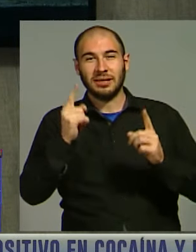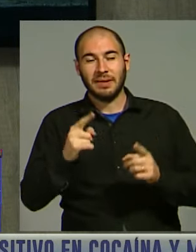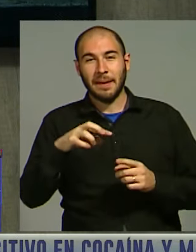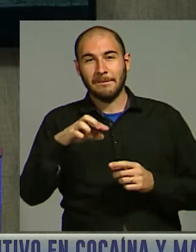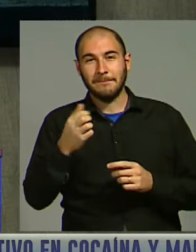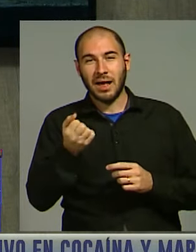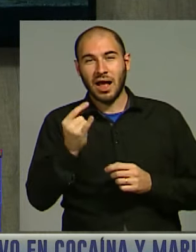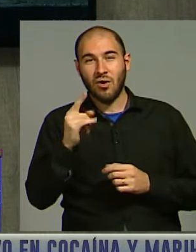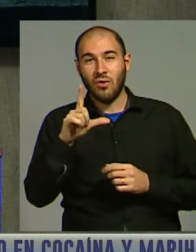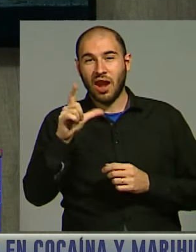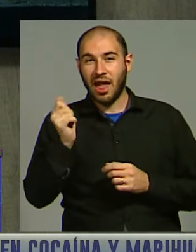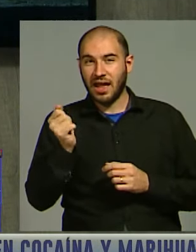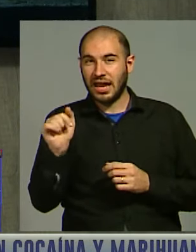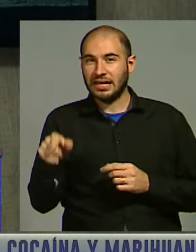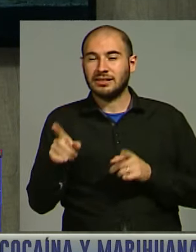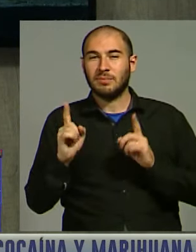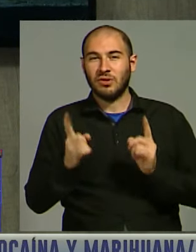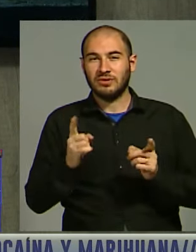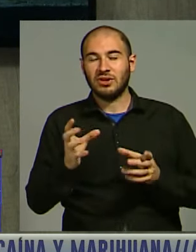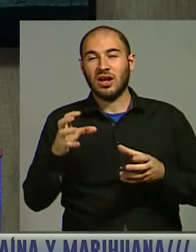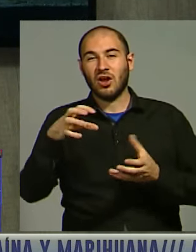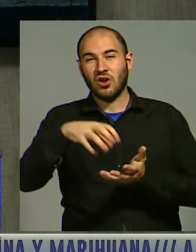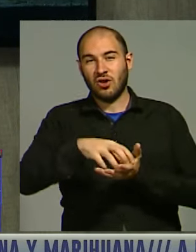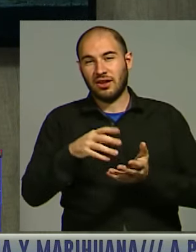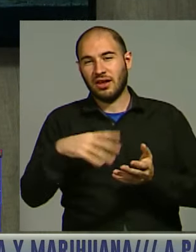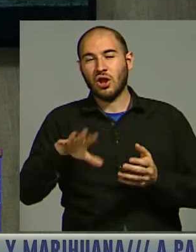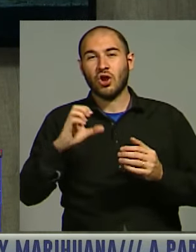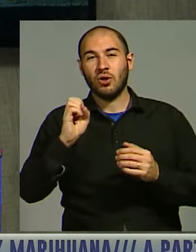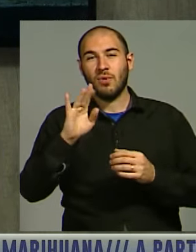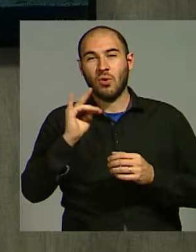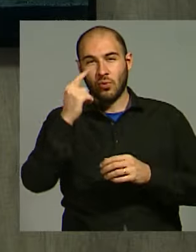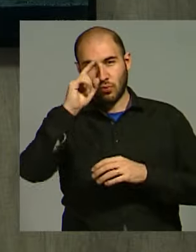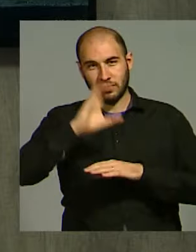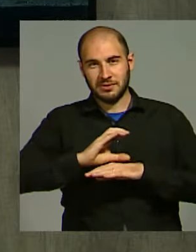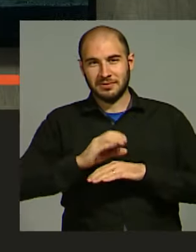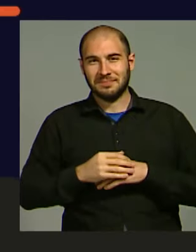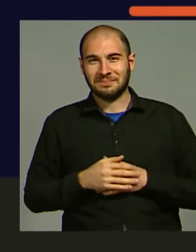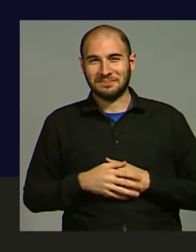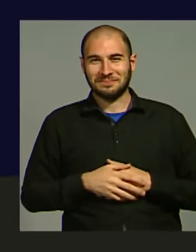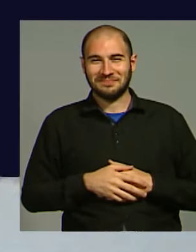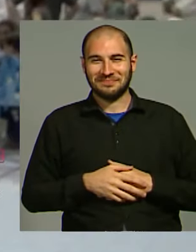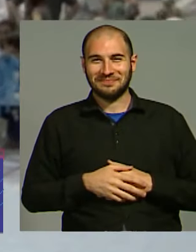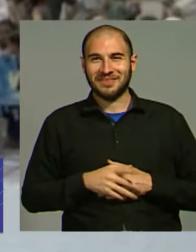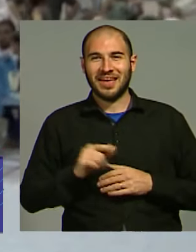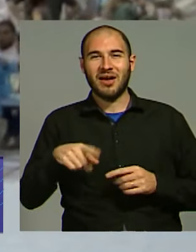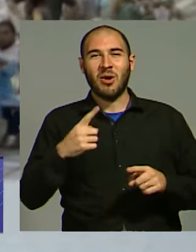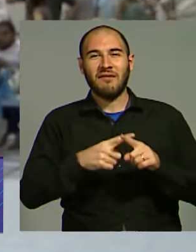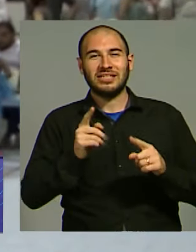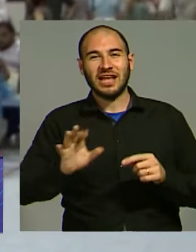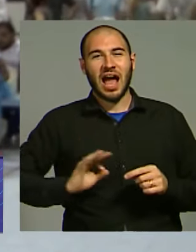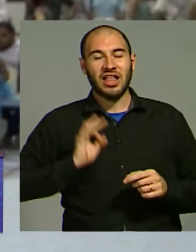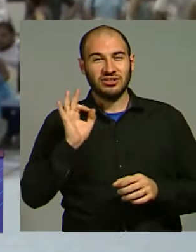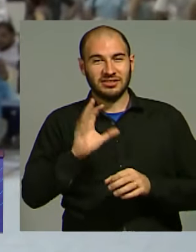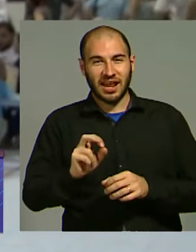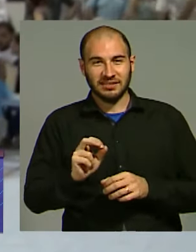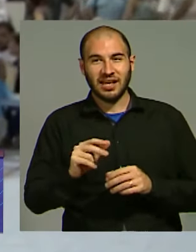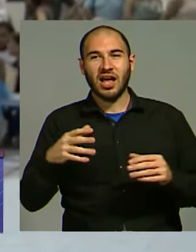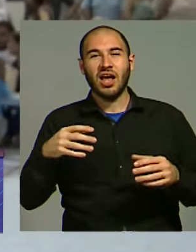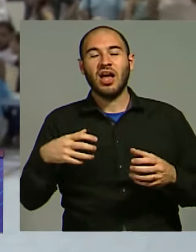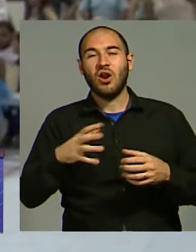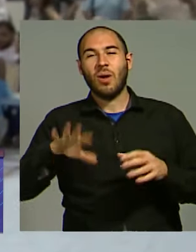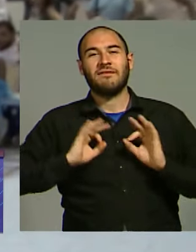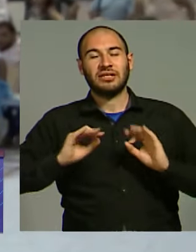Paula Odino, profesora de la colonia del Club Uncuyo. Estamos celebrando 30 años de la colonia